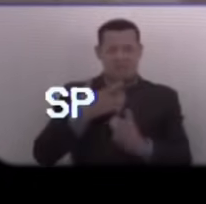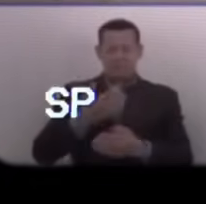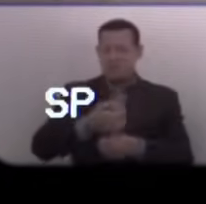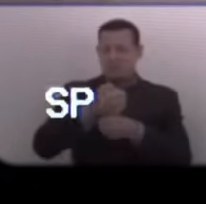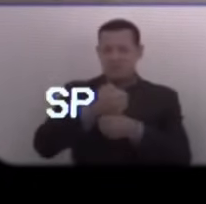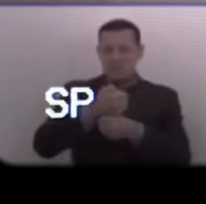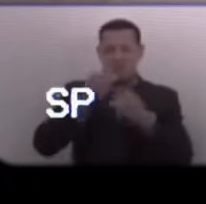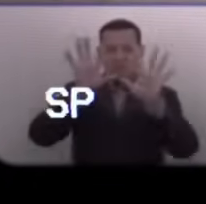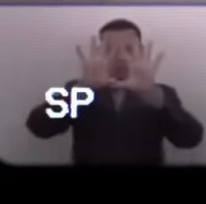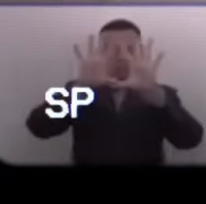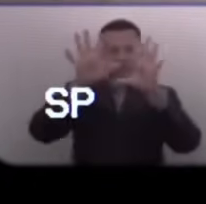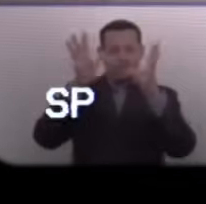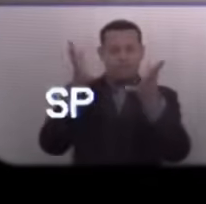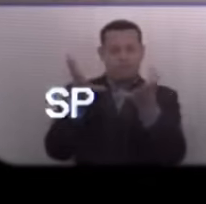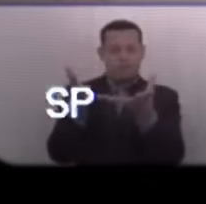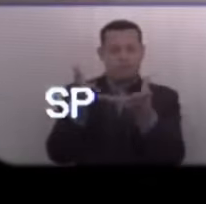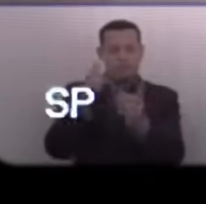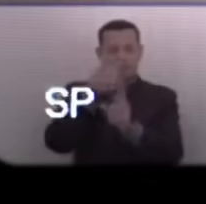su burbuja.